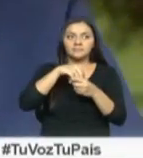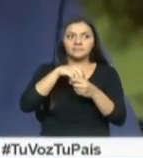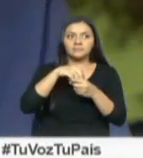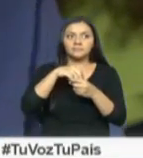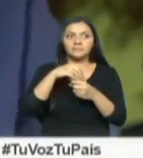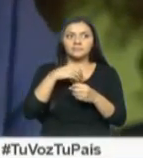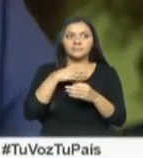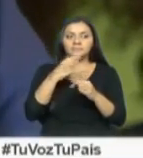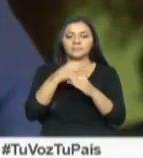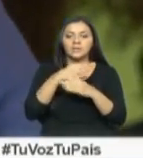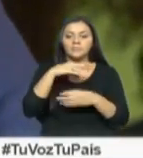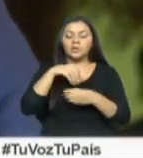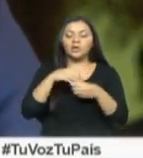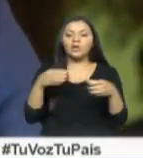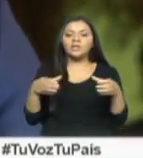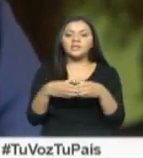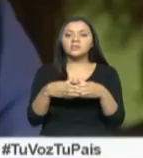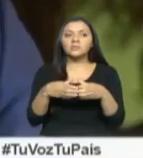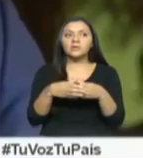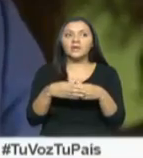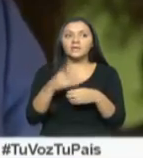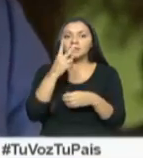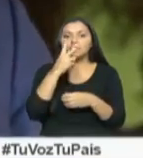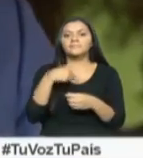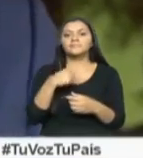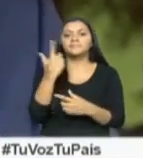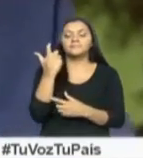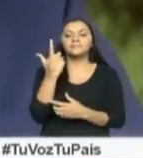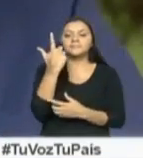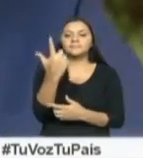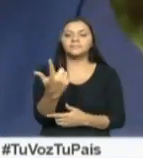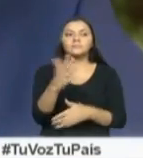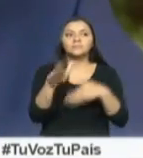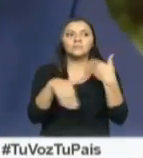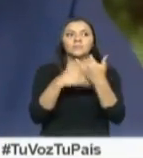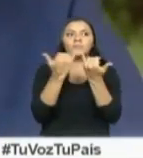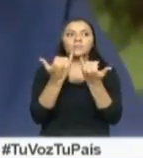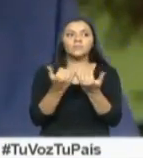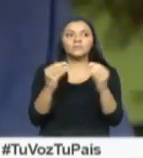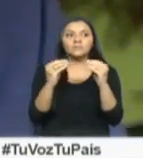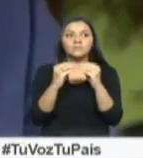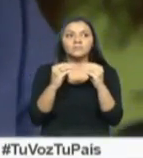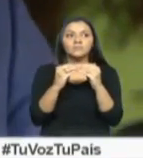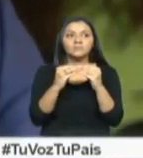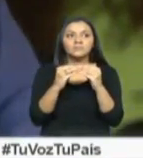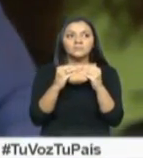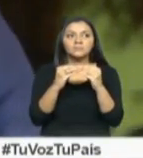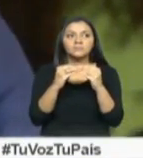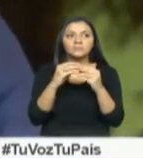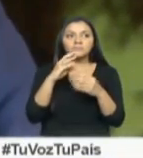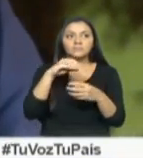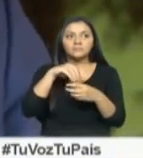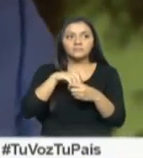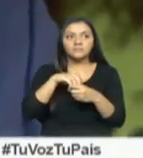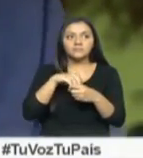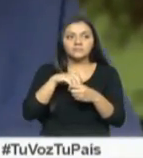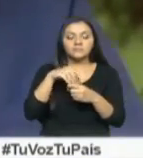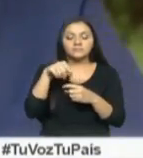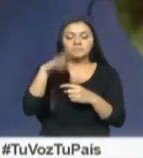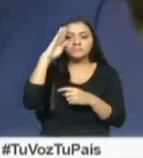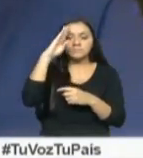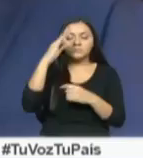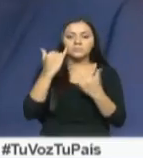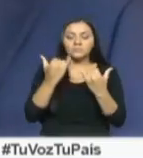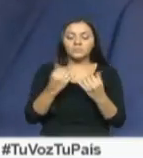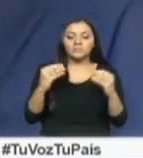municiones, a comunicaciones. Me refiero a la recuperación de la misma dignidad de ustedes, servidores policiales, que hoy por